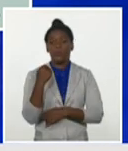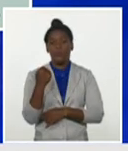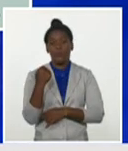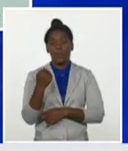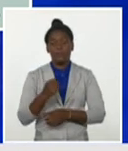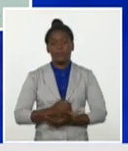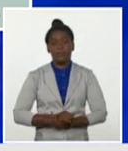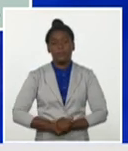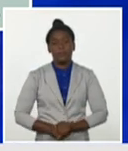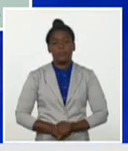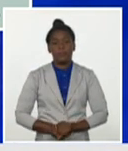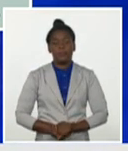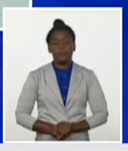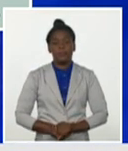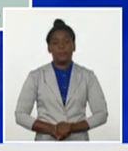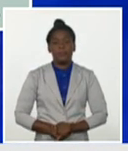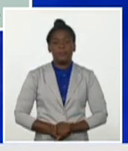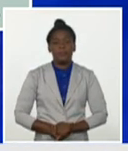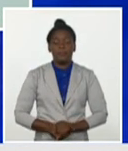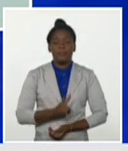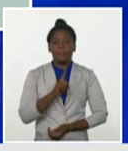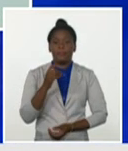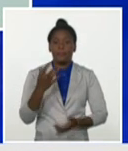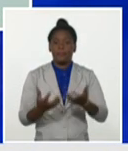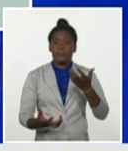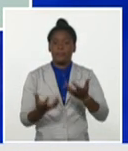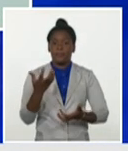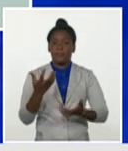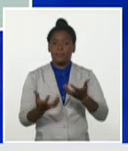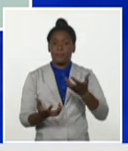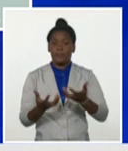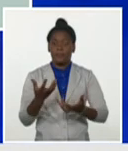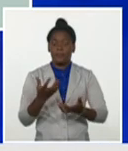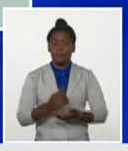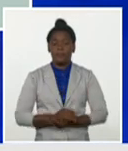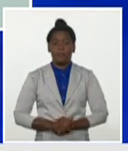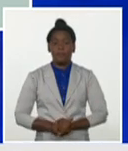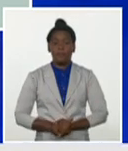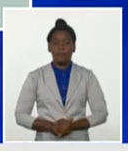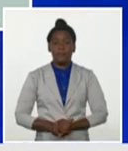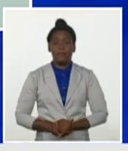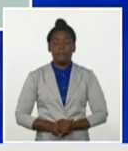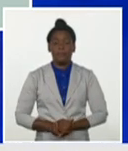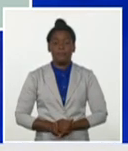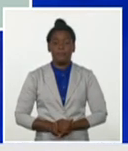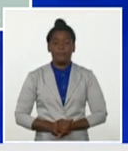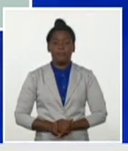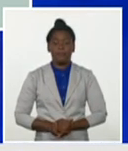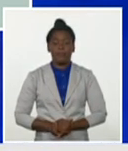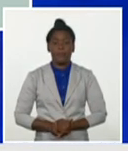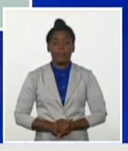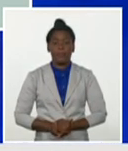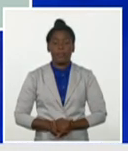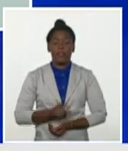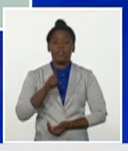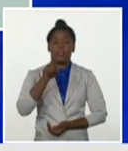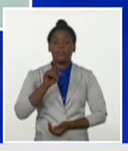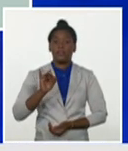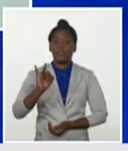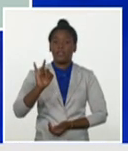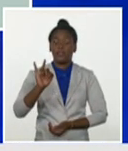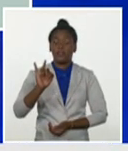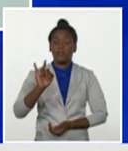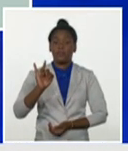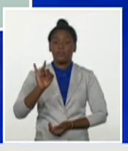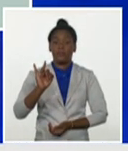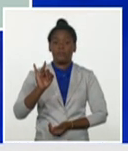territorio. Cienfuegos disminuye en 1 el número de casos, No obstante, 17 ha hecho